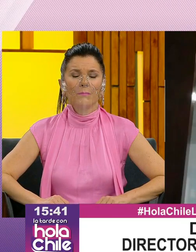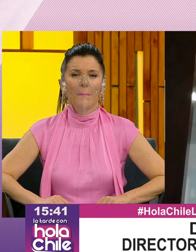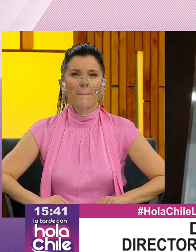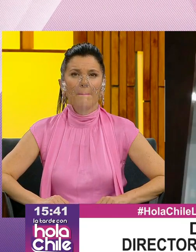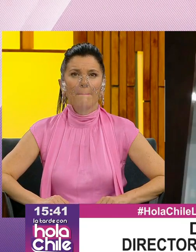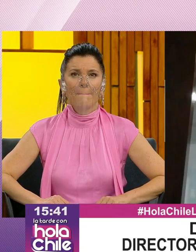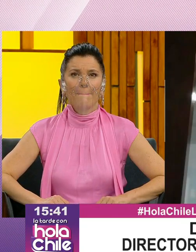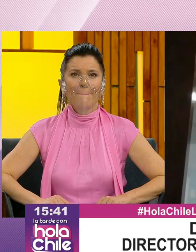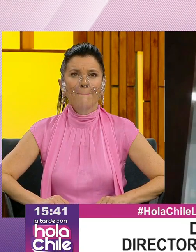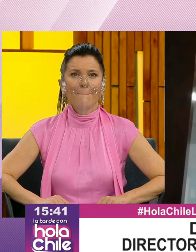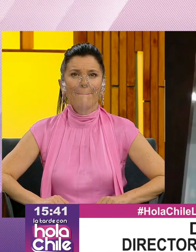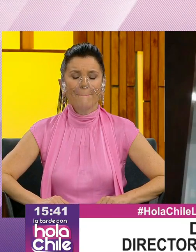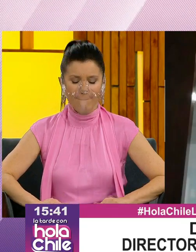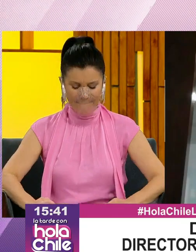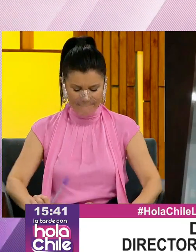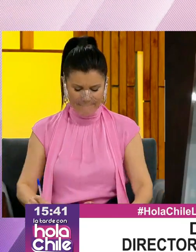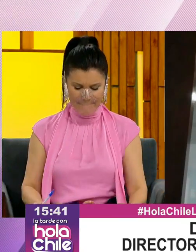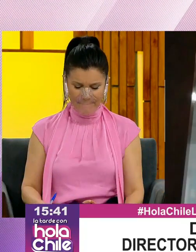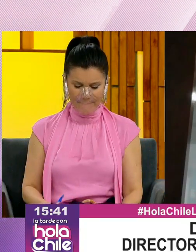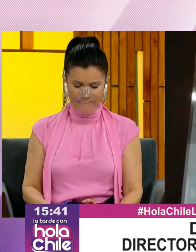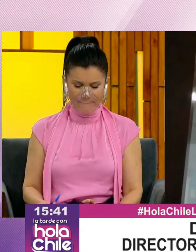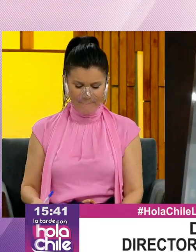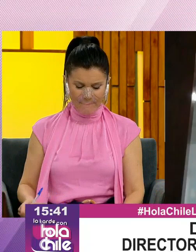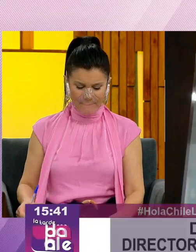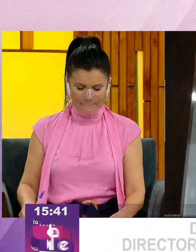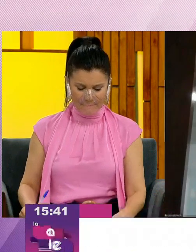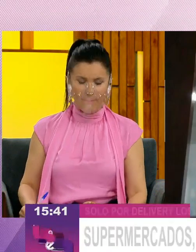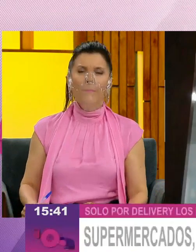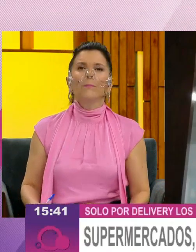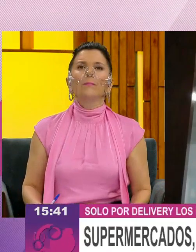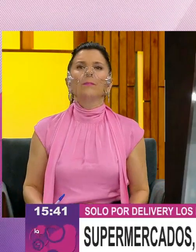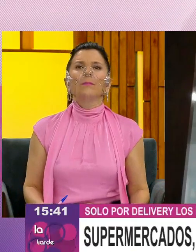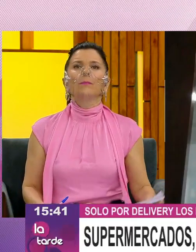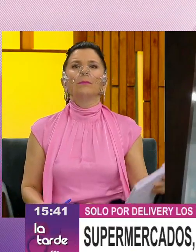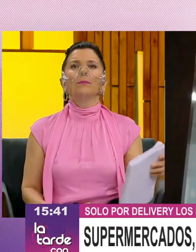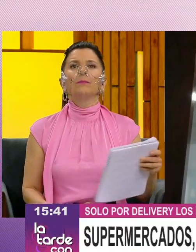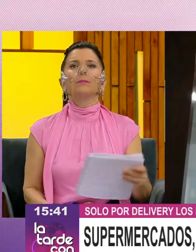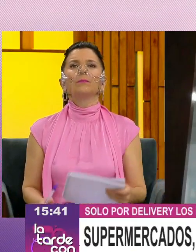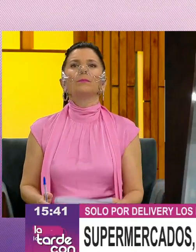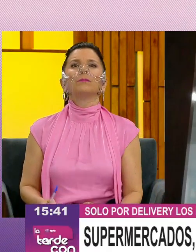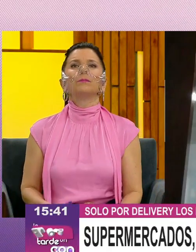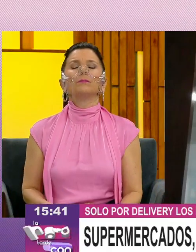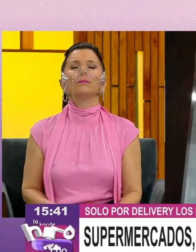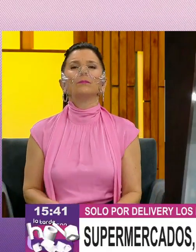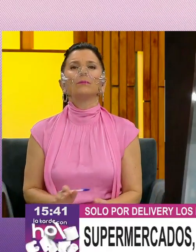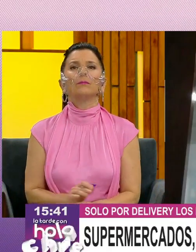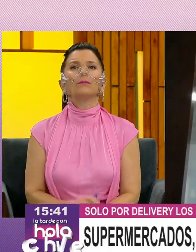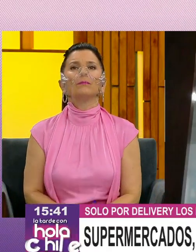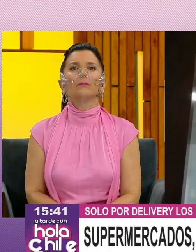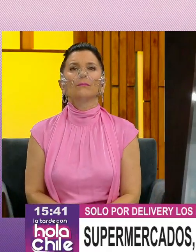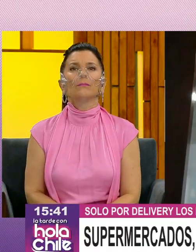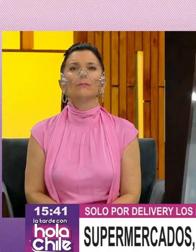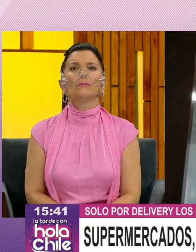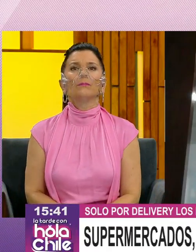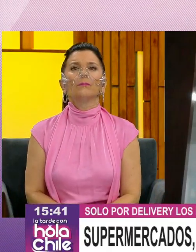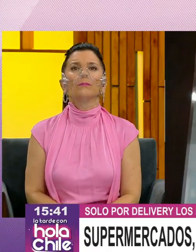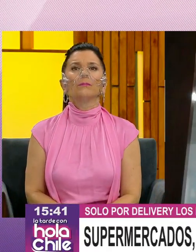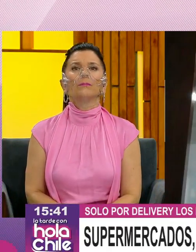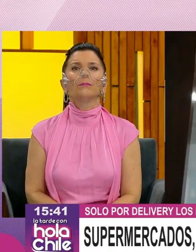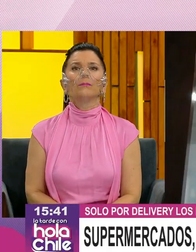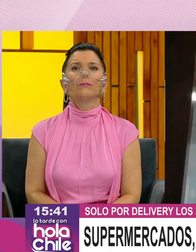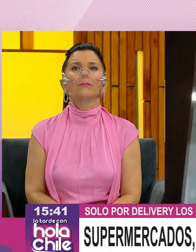eso, en ese contexto se toman estas decisiones, con números. Ahora, si usted me pregunta hoy, la verdad es que de cara a